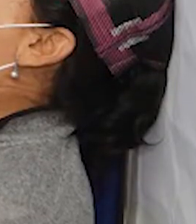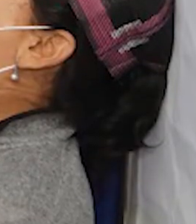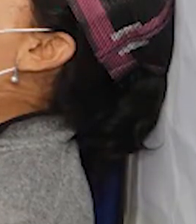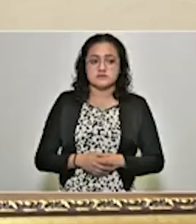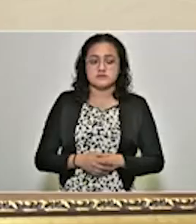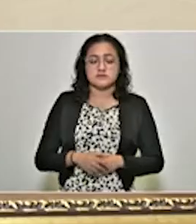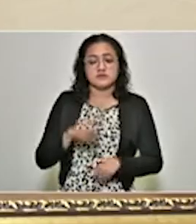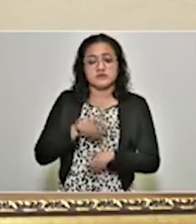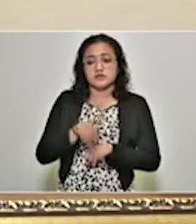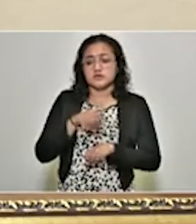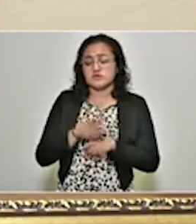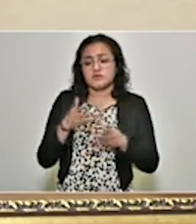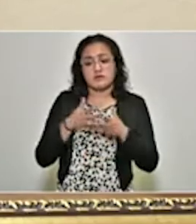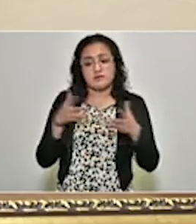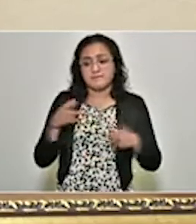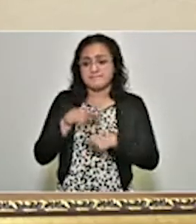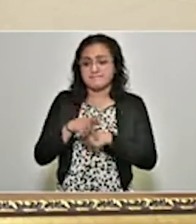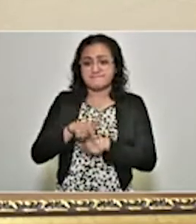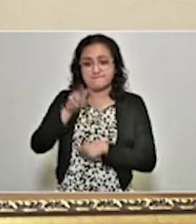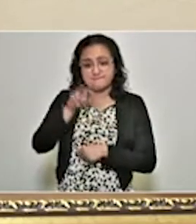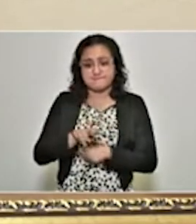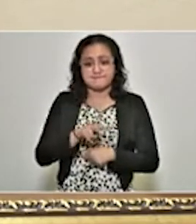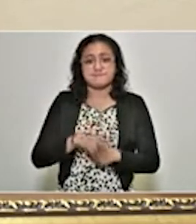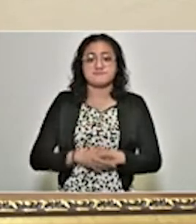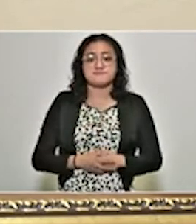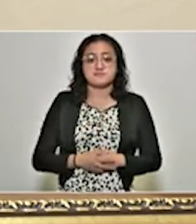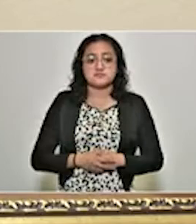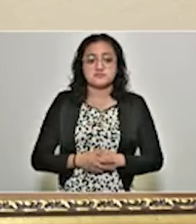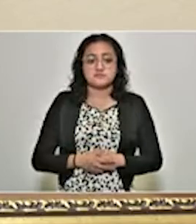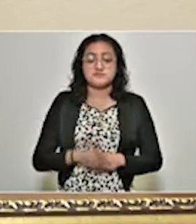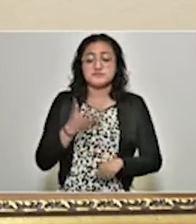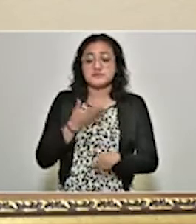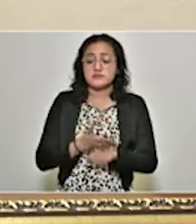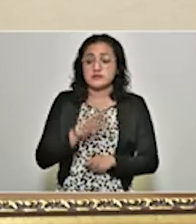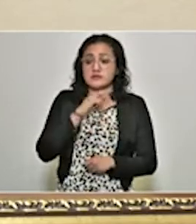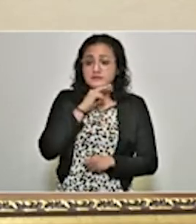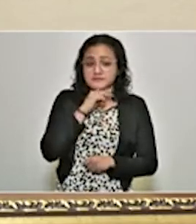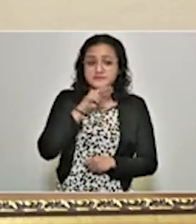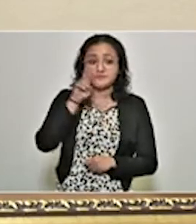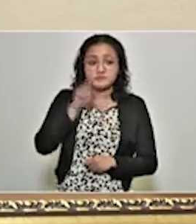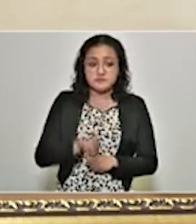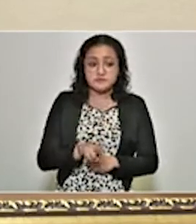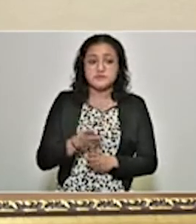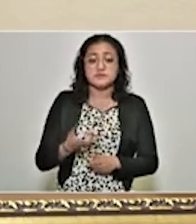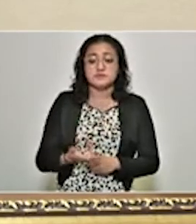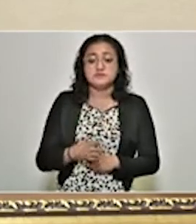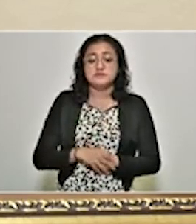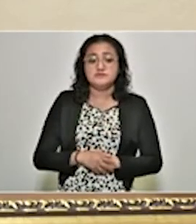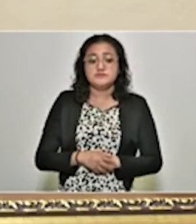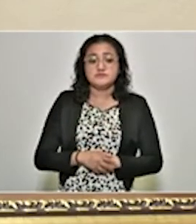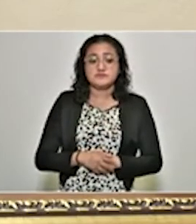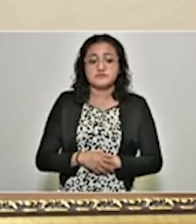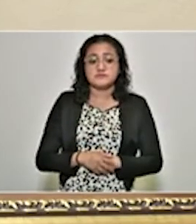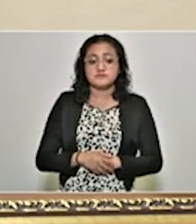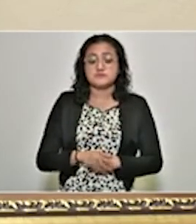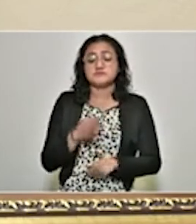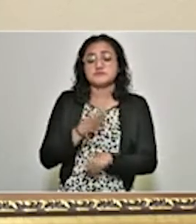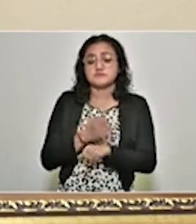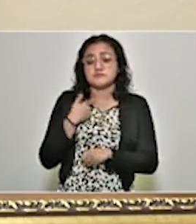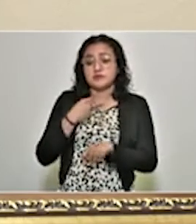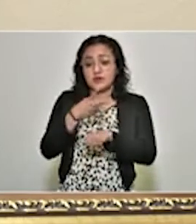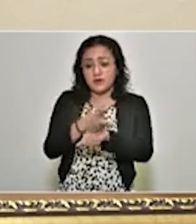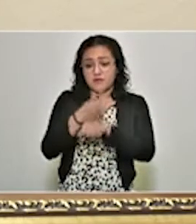Es un número muy riesgoso, muy preocupante, entonces la invitación